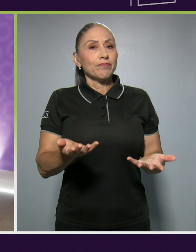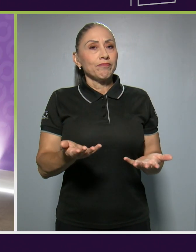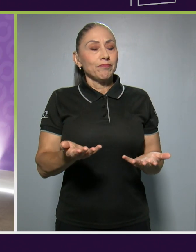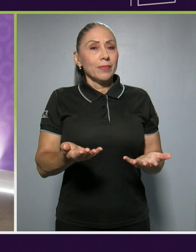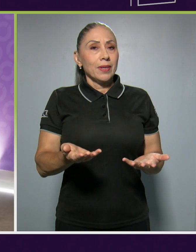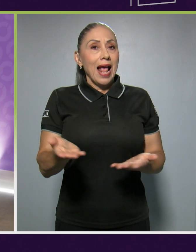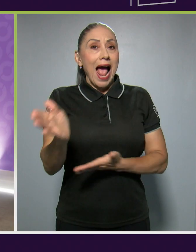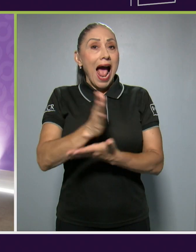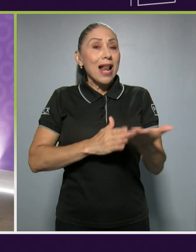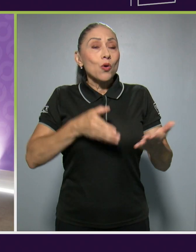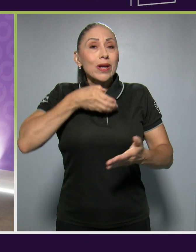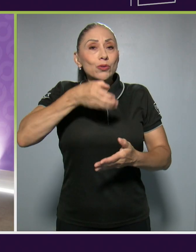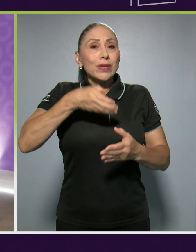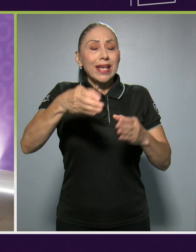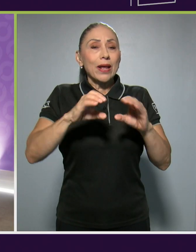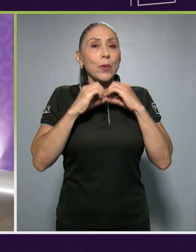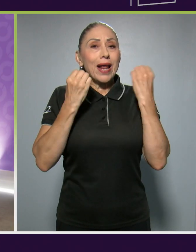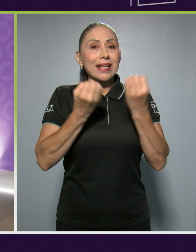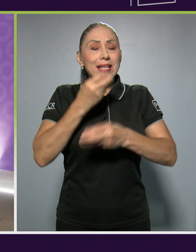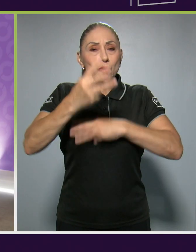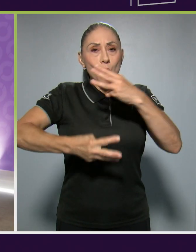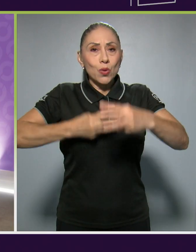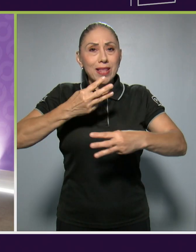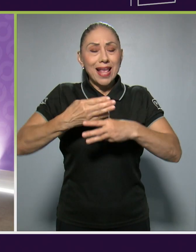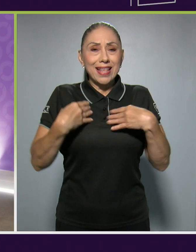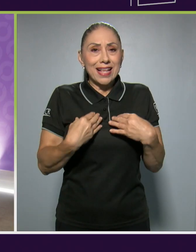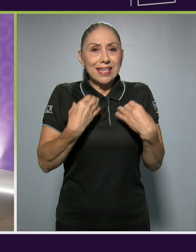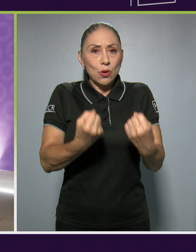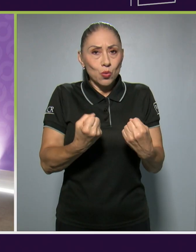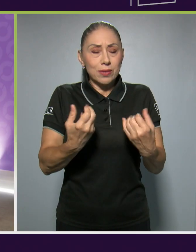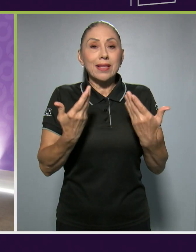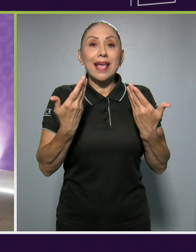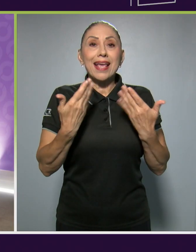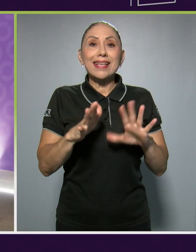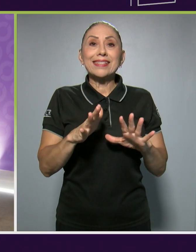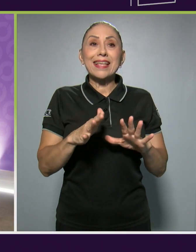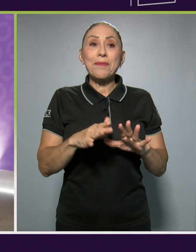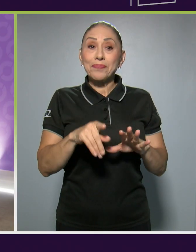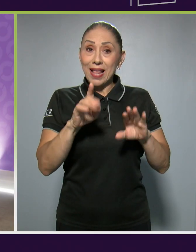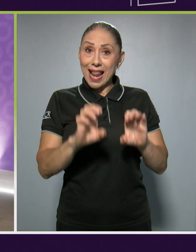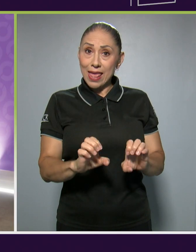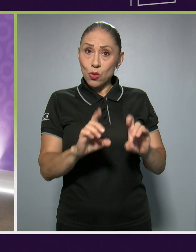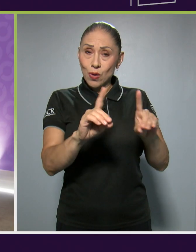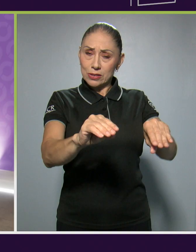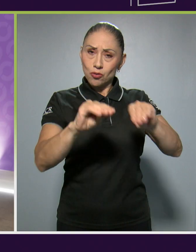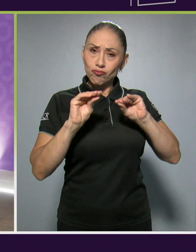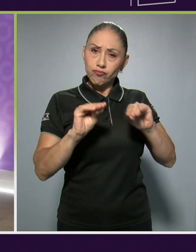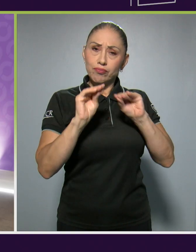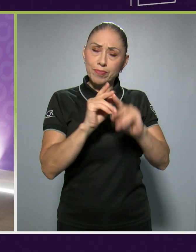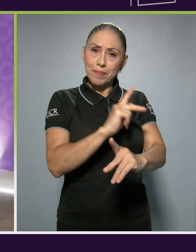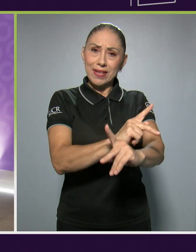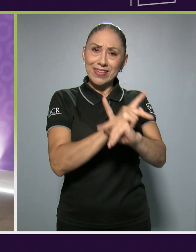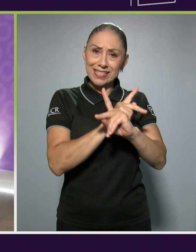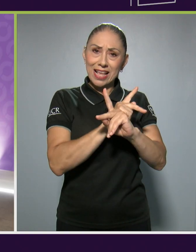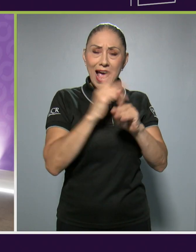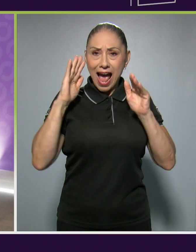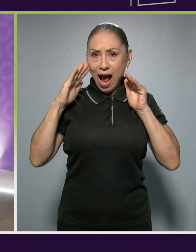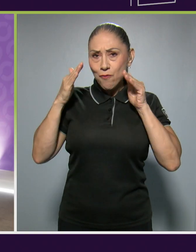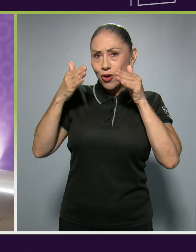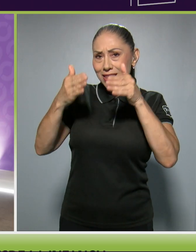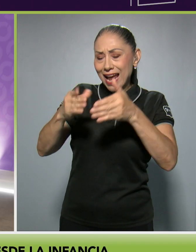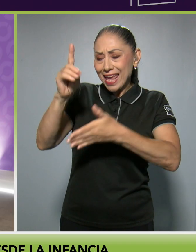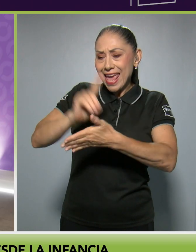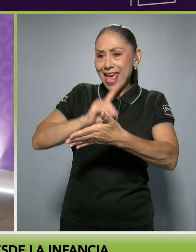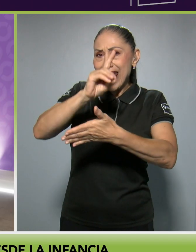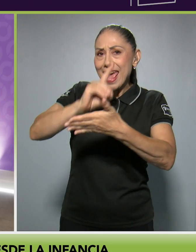la Organización Mundial de la Salud es que esta educación en prevención y en el abordaje de los edadismos se dé desde el